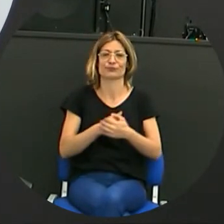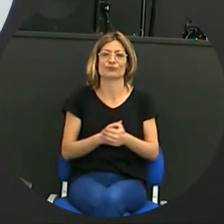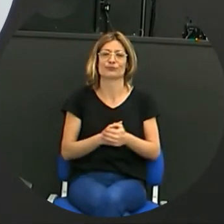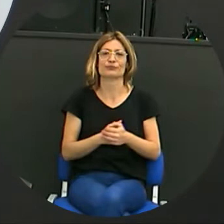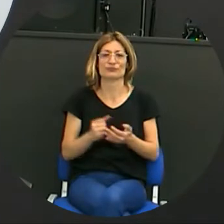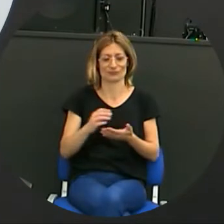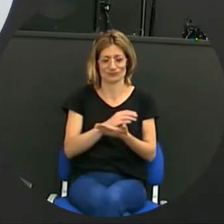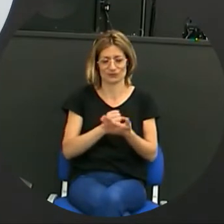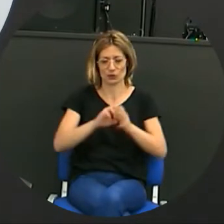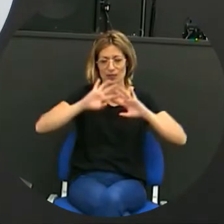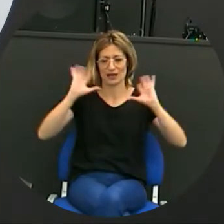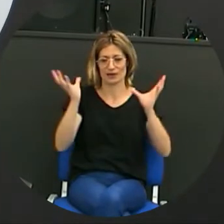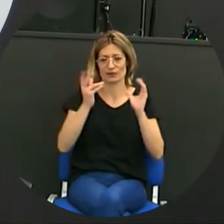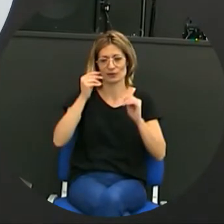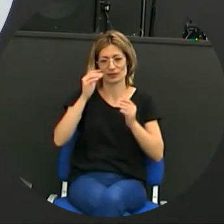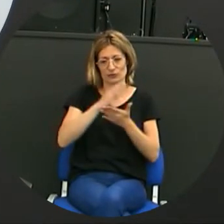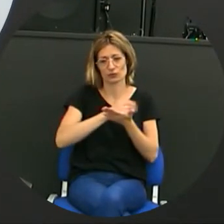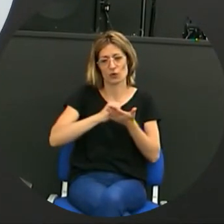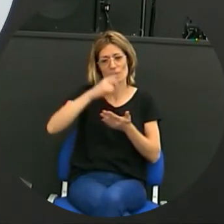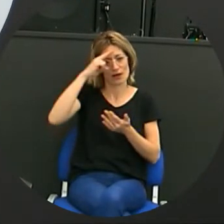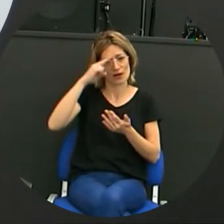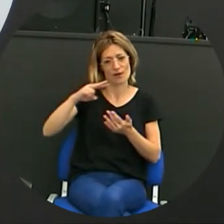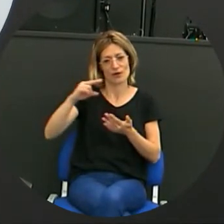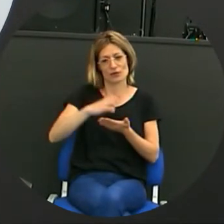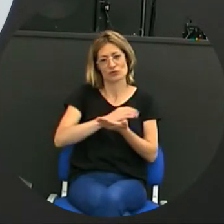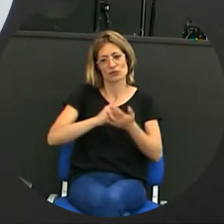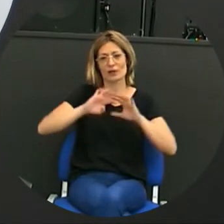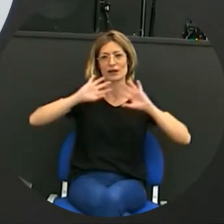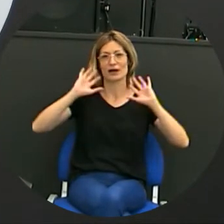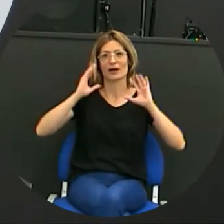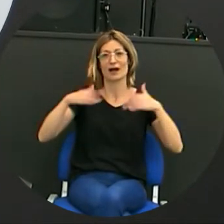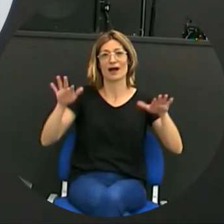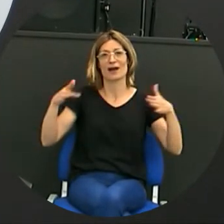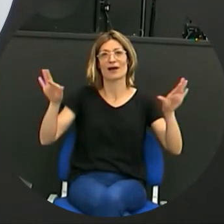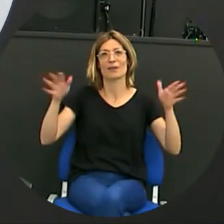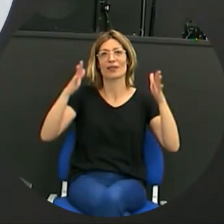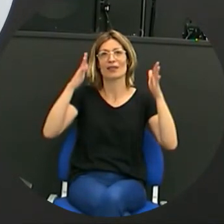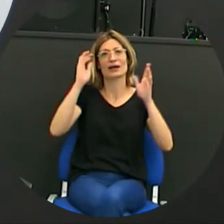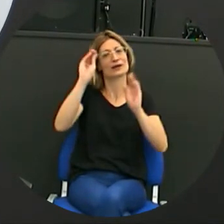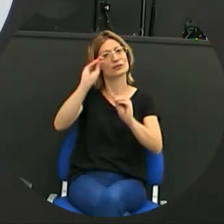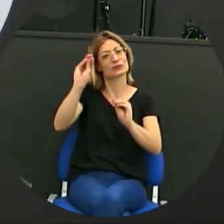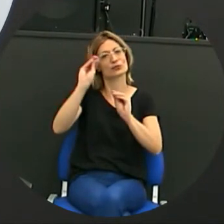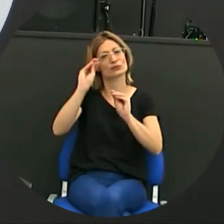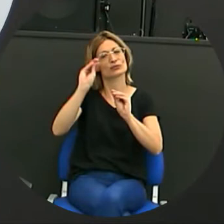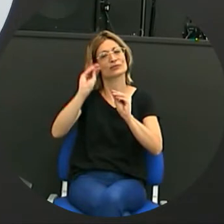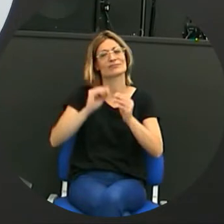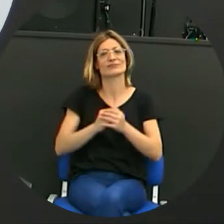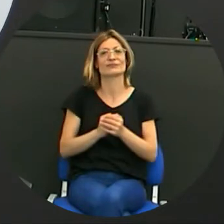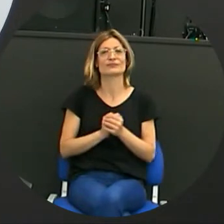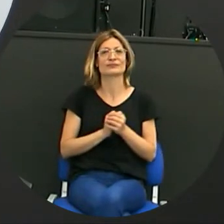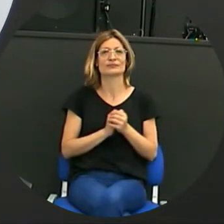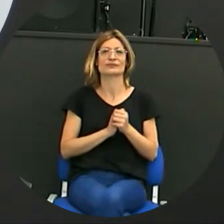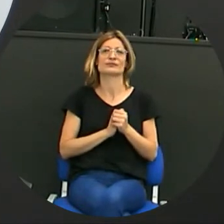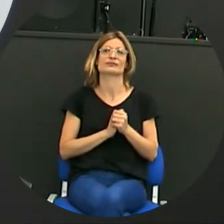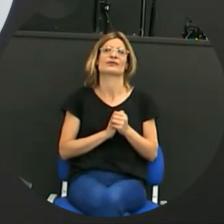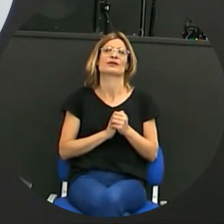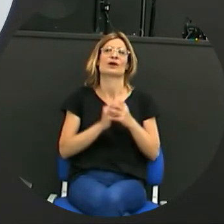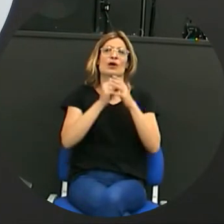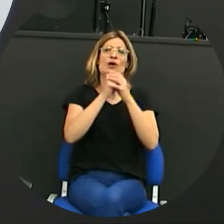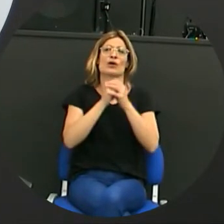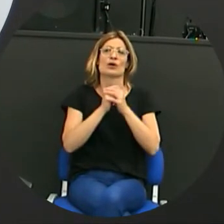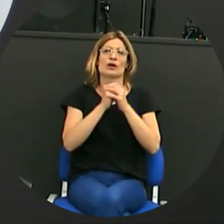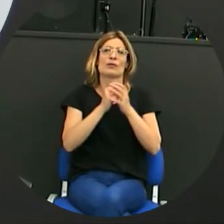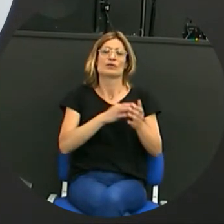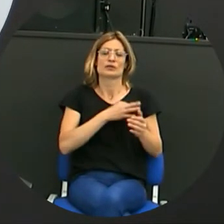gloria, toda honra y toda alabanza en esta hora. Oramos, Señor, para que recibas,